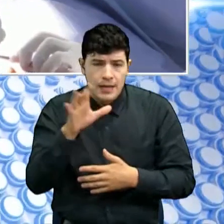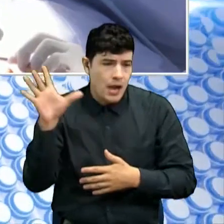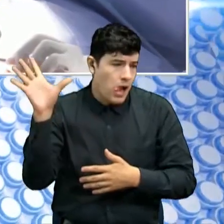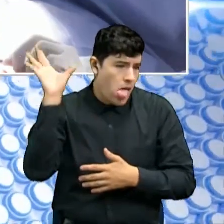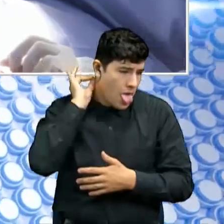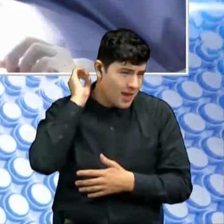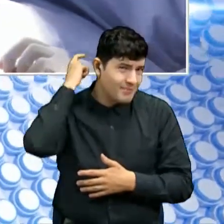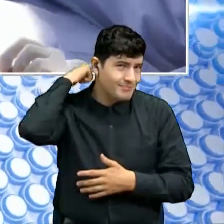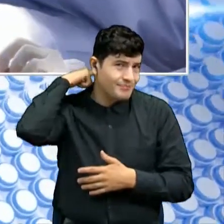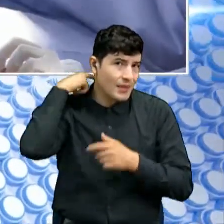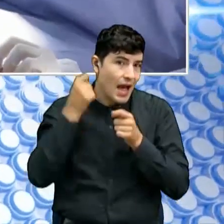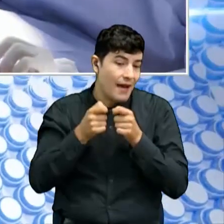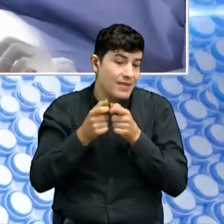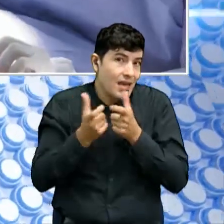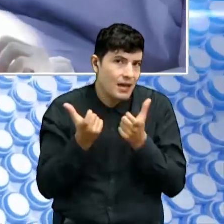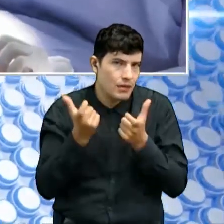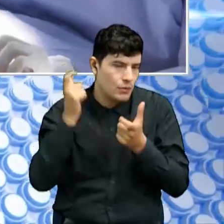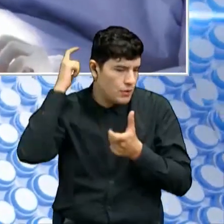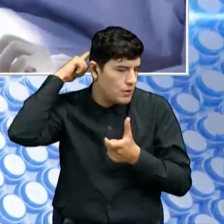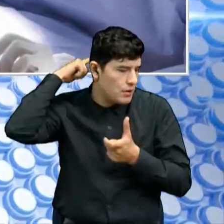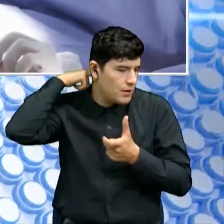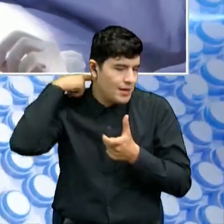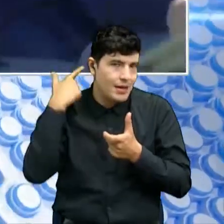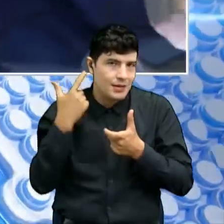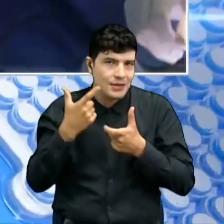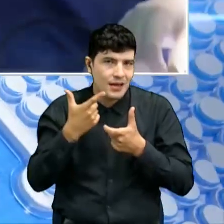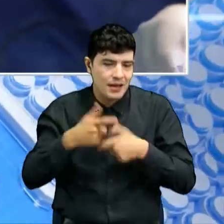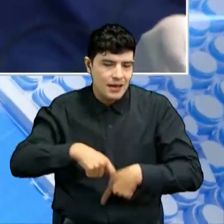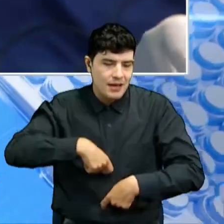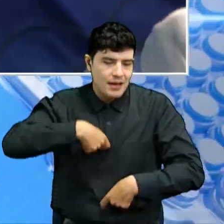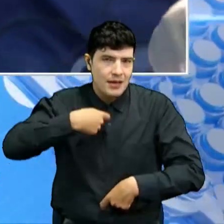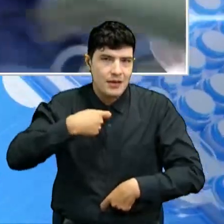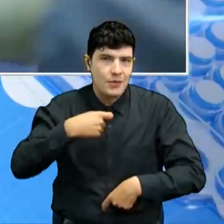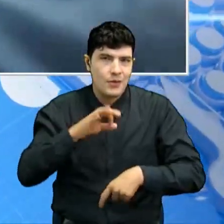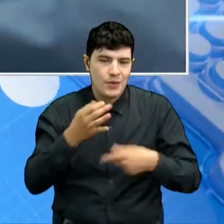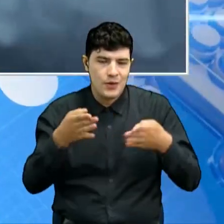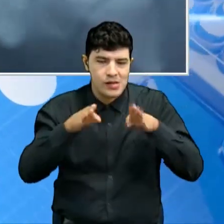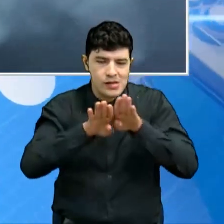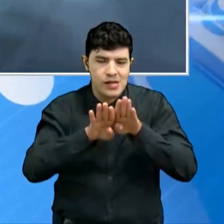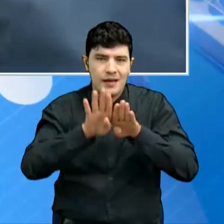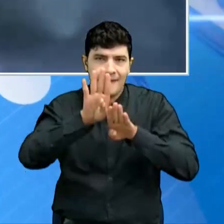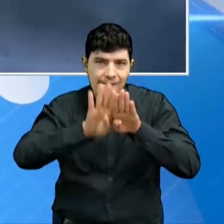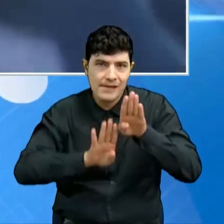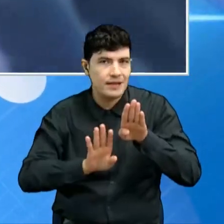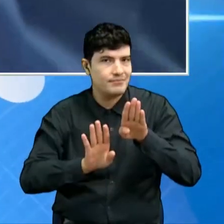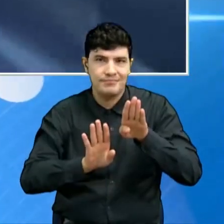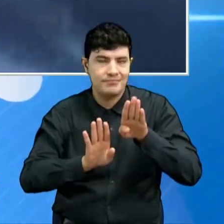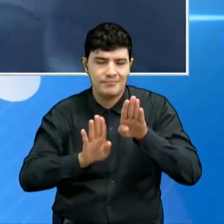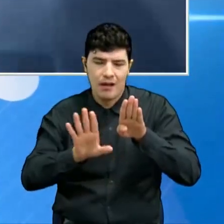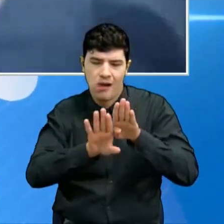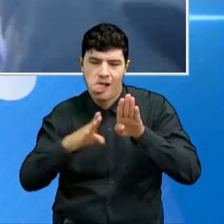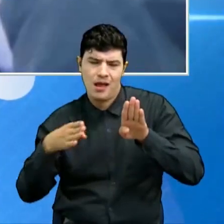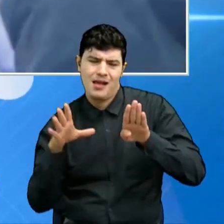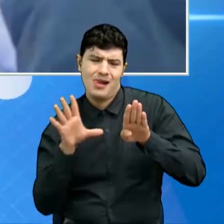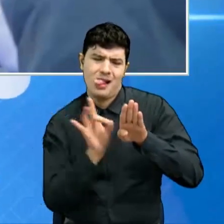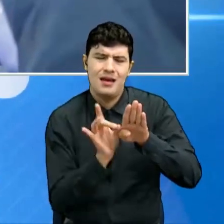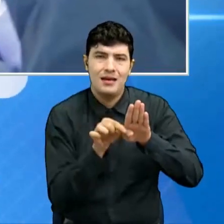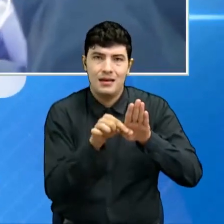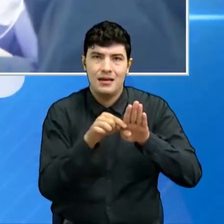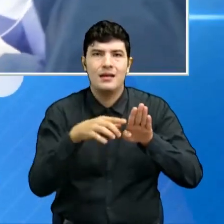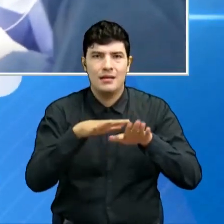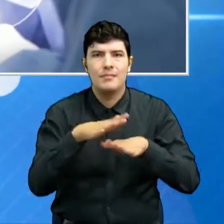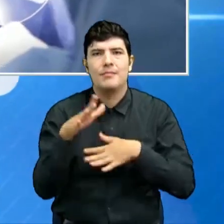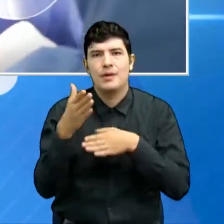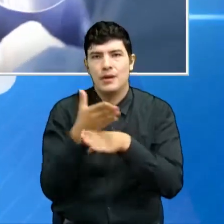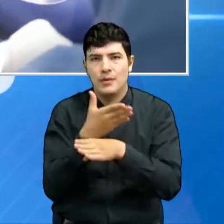cualquier momento. Había dificultad además de ser tratada en Ecuador porque Quito tiene mucho problema actualmente con la